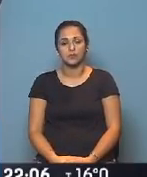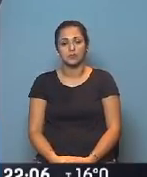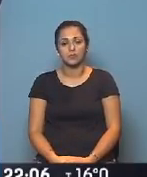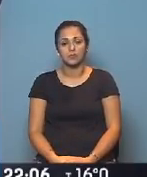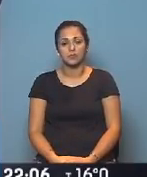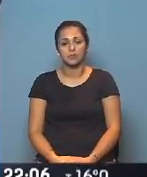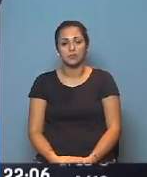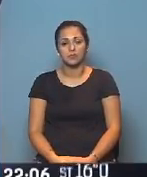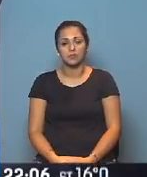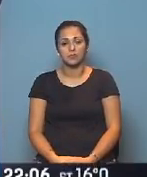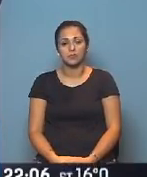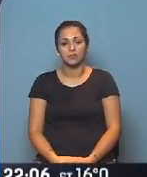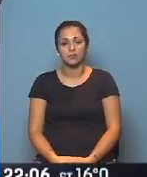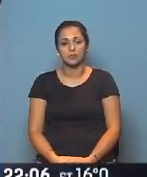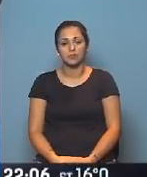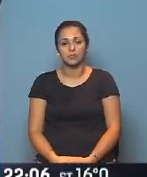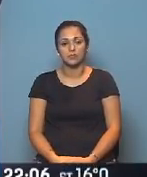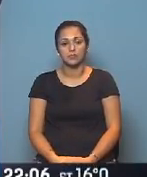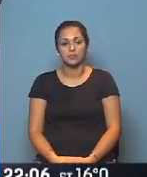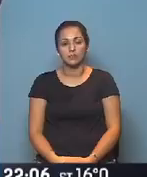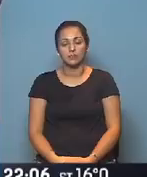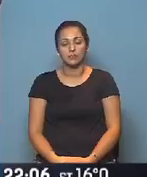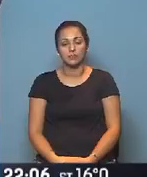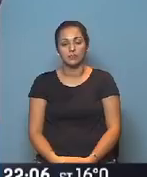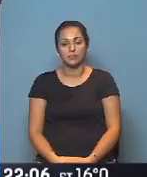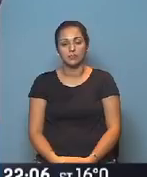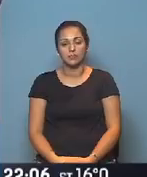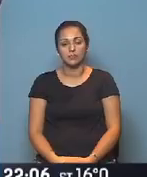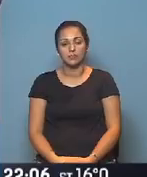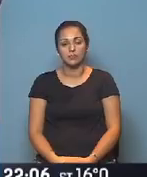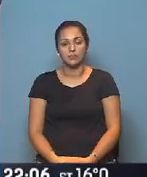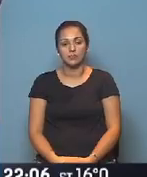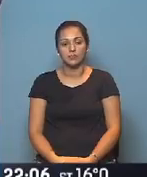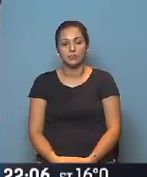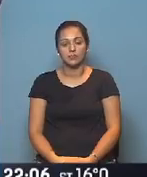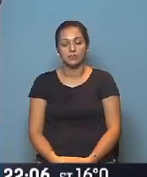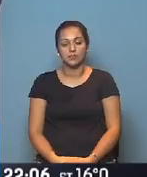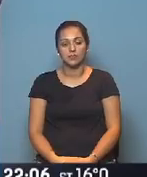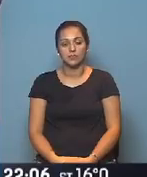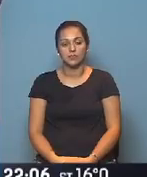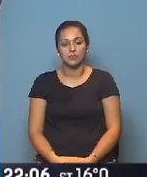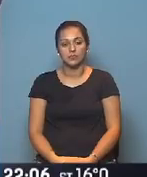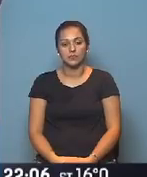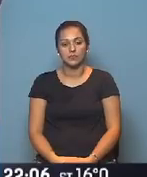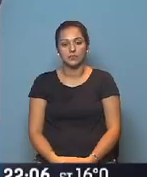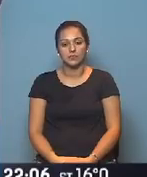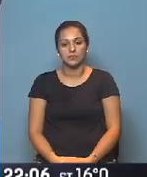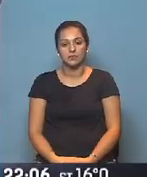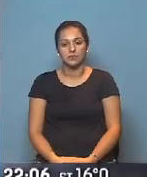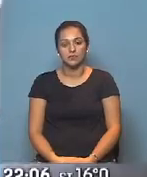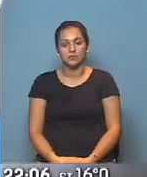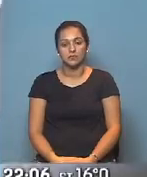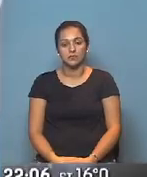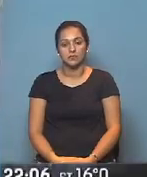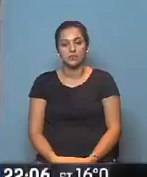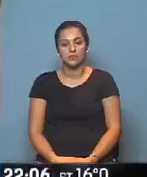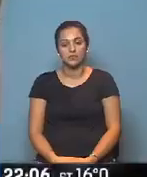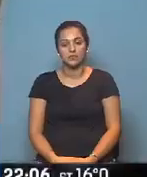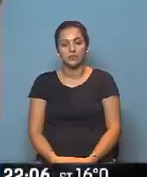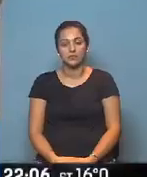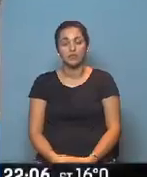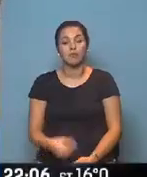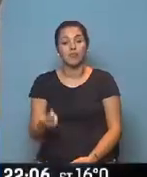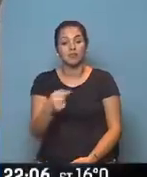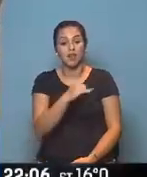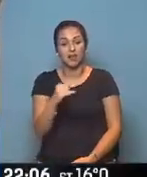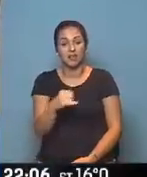strong Christian who's done nothing wrong, very unfairly, very badly, and it's something that we won't forget in the administration. La negativa